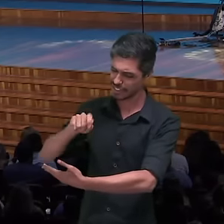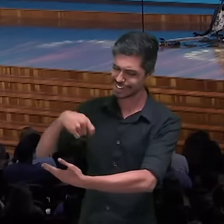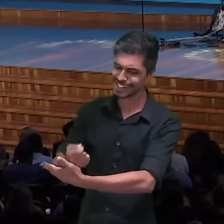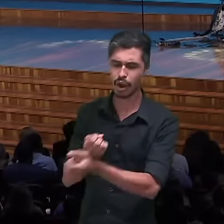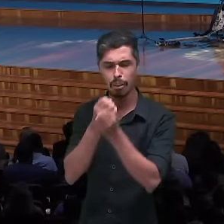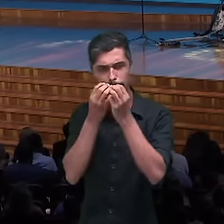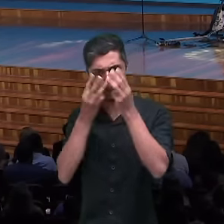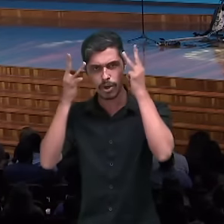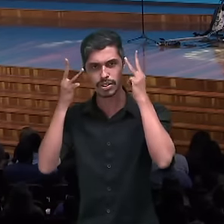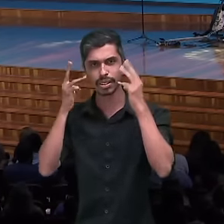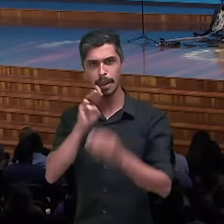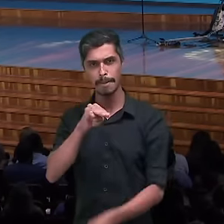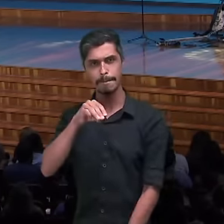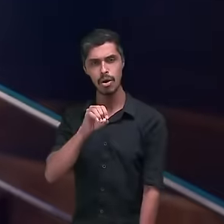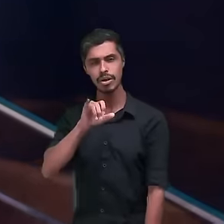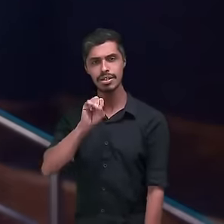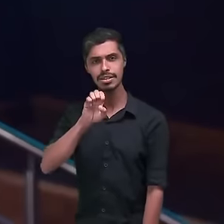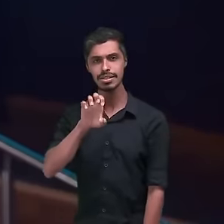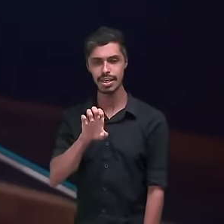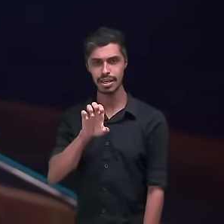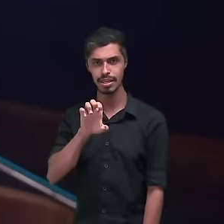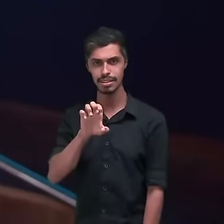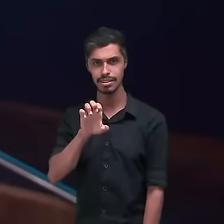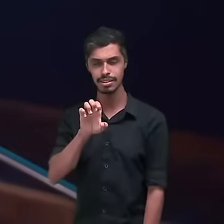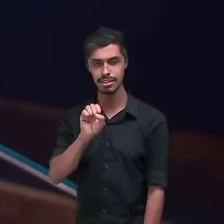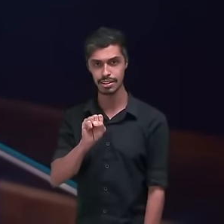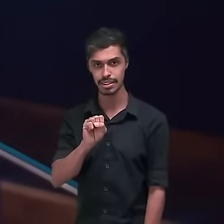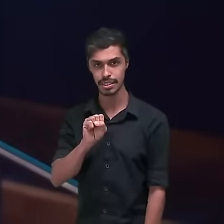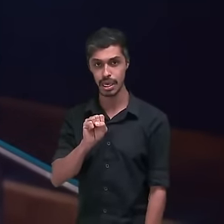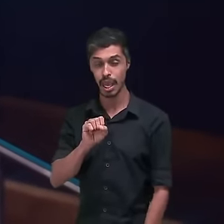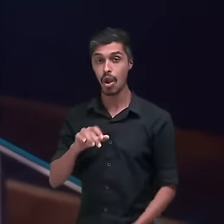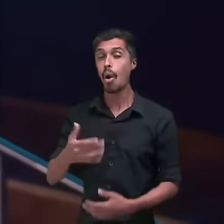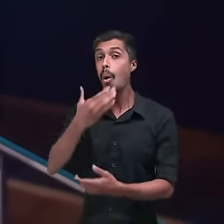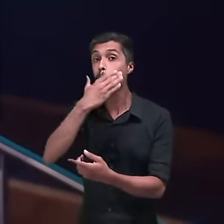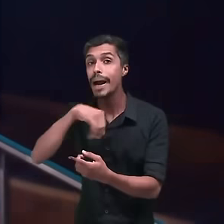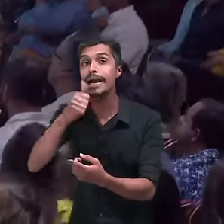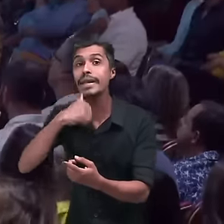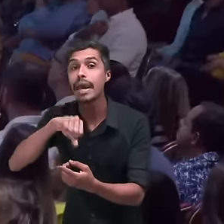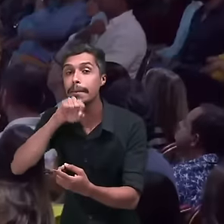Quien colocó nome a Eli no fue el pai y la mãe.